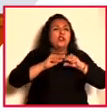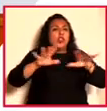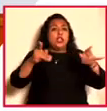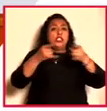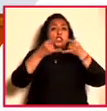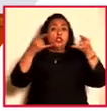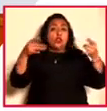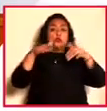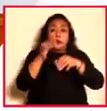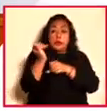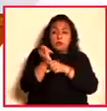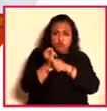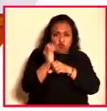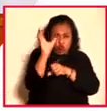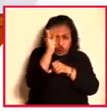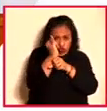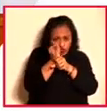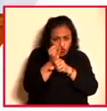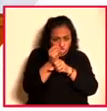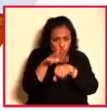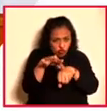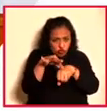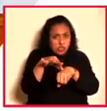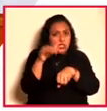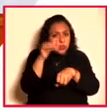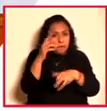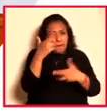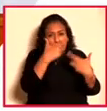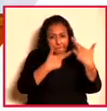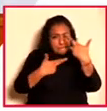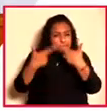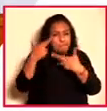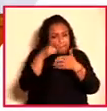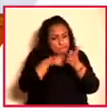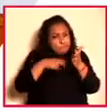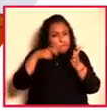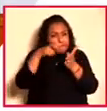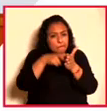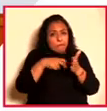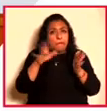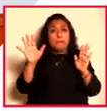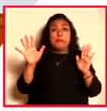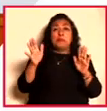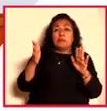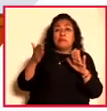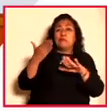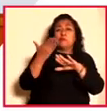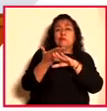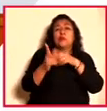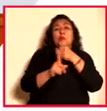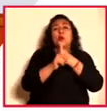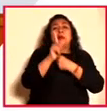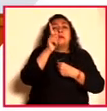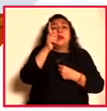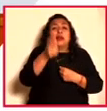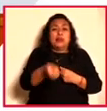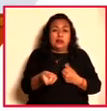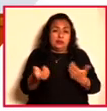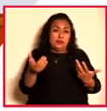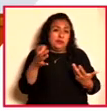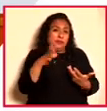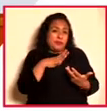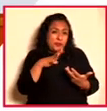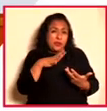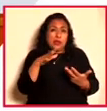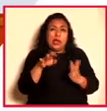en investigaciones científicas que siempre está en revisión. En lo que afecta es que estamos teniendo, como con esos